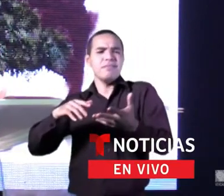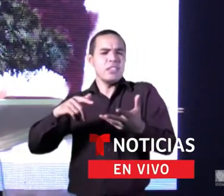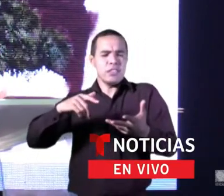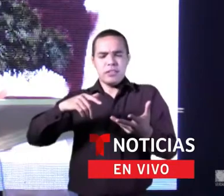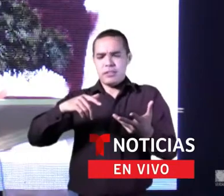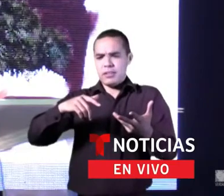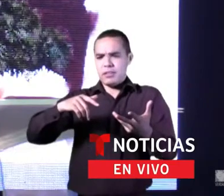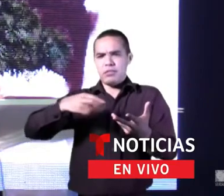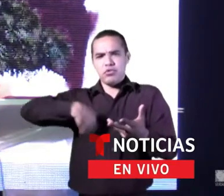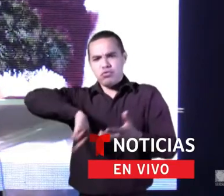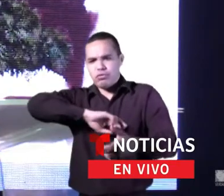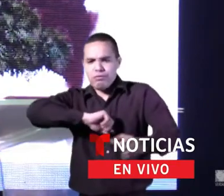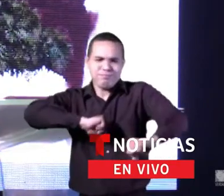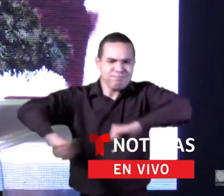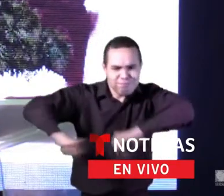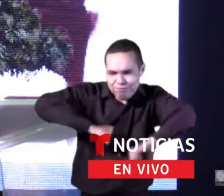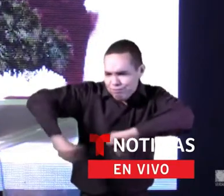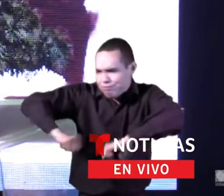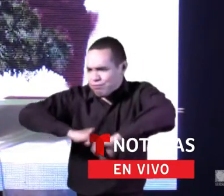decisión de paz